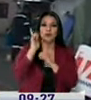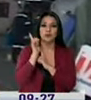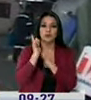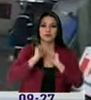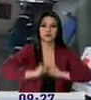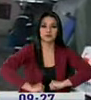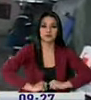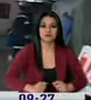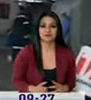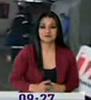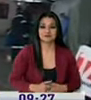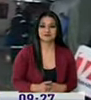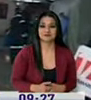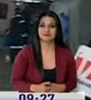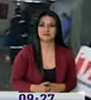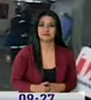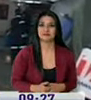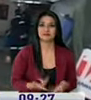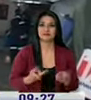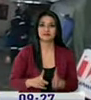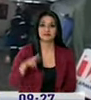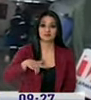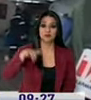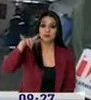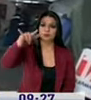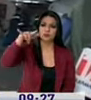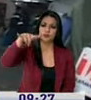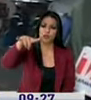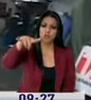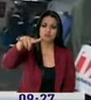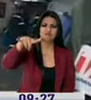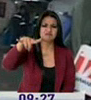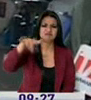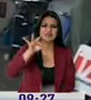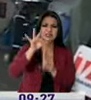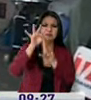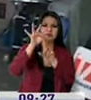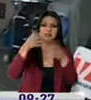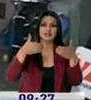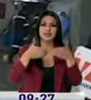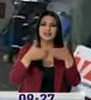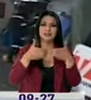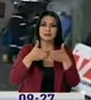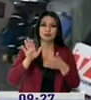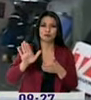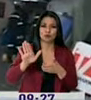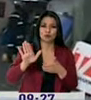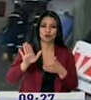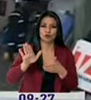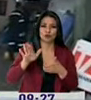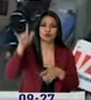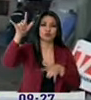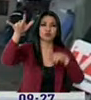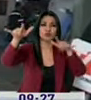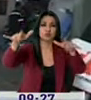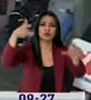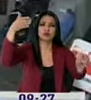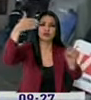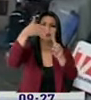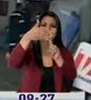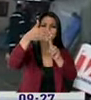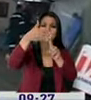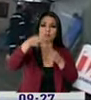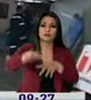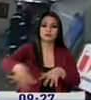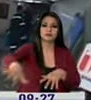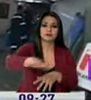Aérea. Y más aún, un avión muy sui generis como es el equipo Twin Otter, que cumple misiones muy fundamentales